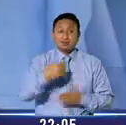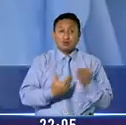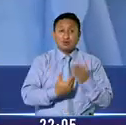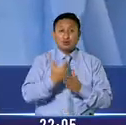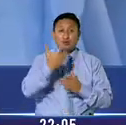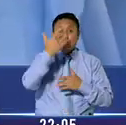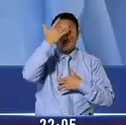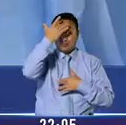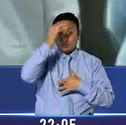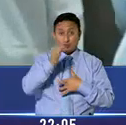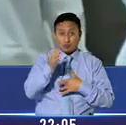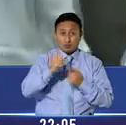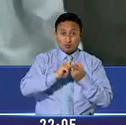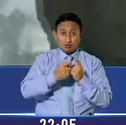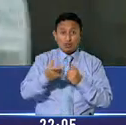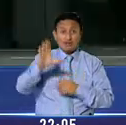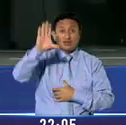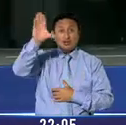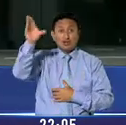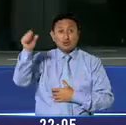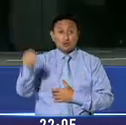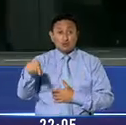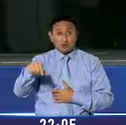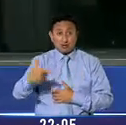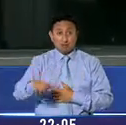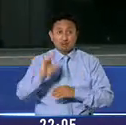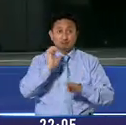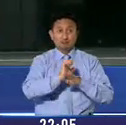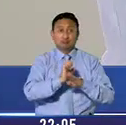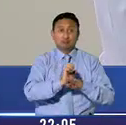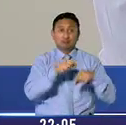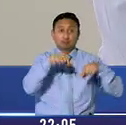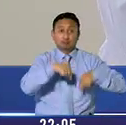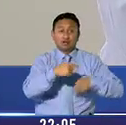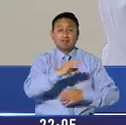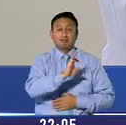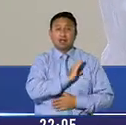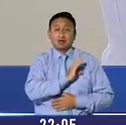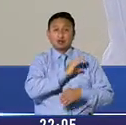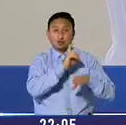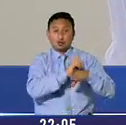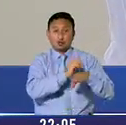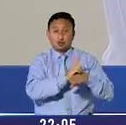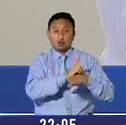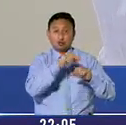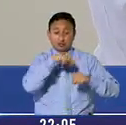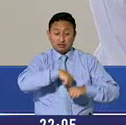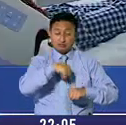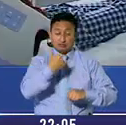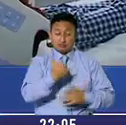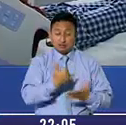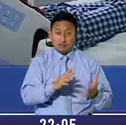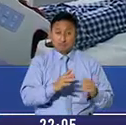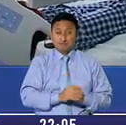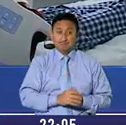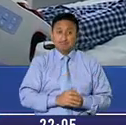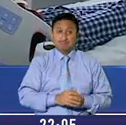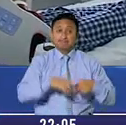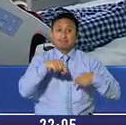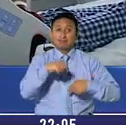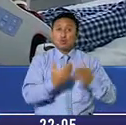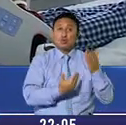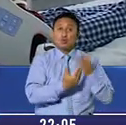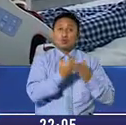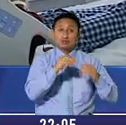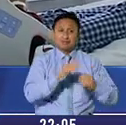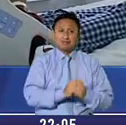Aquí expertos y epidemiólogos confirman que, en efecto, se trata de una cepa con más de 30 mutaciones que, si bien algunas ya se habían observado